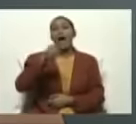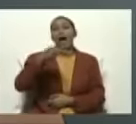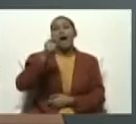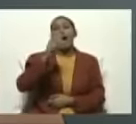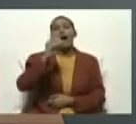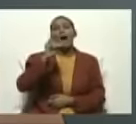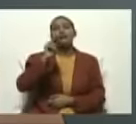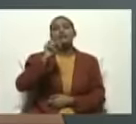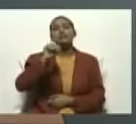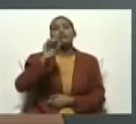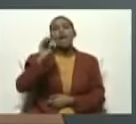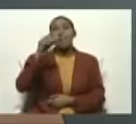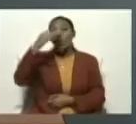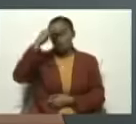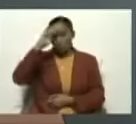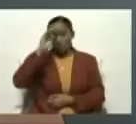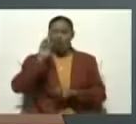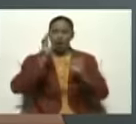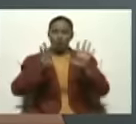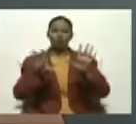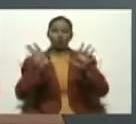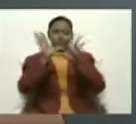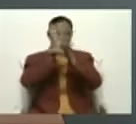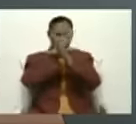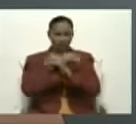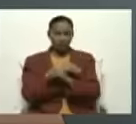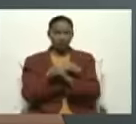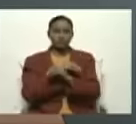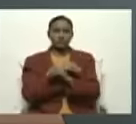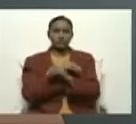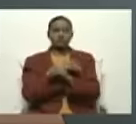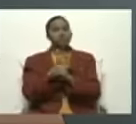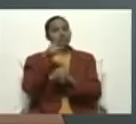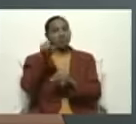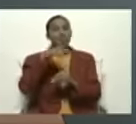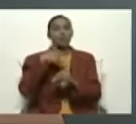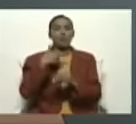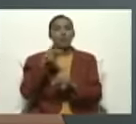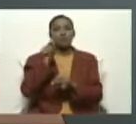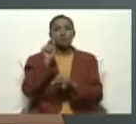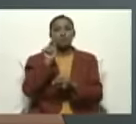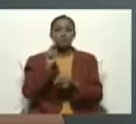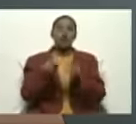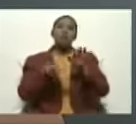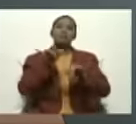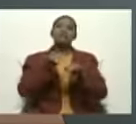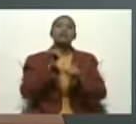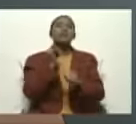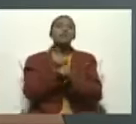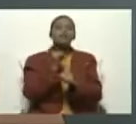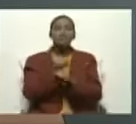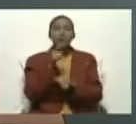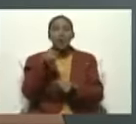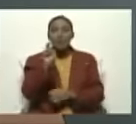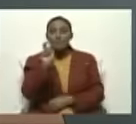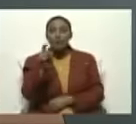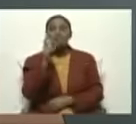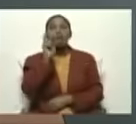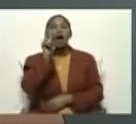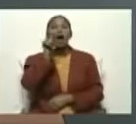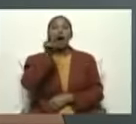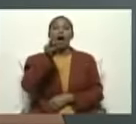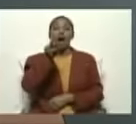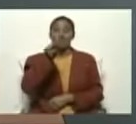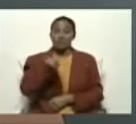miércoles a las 8 de la noche, 8:30, tiene un horario estelar, puedan a través de, por supuesto, las vías digitales acceder a él. Y en la